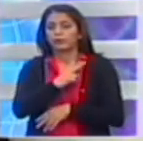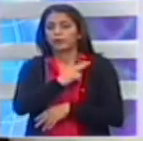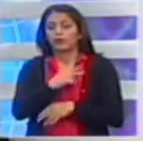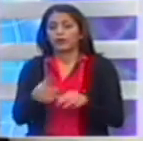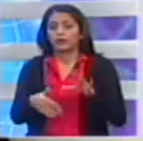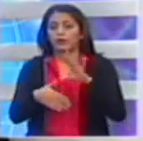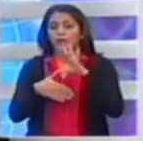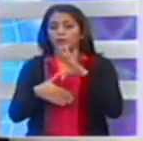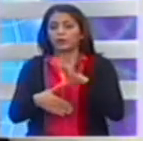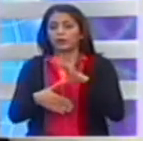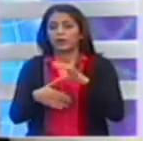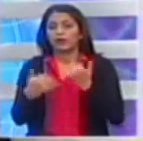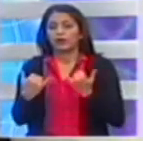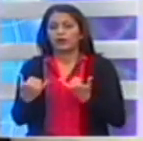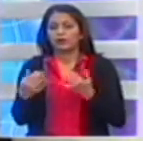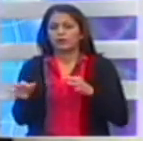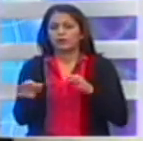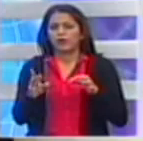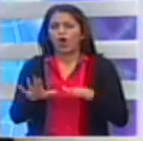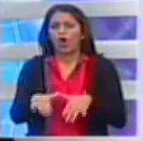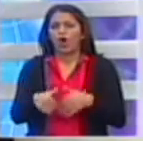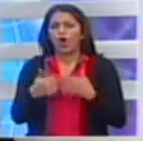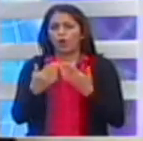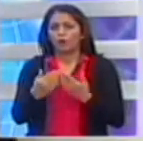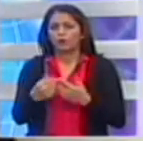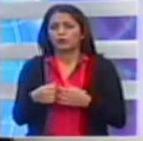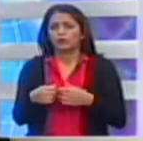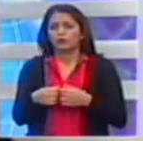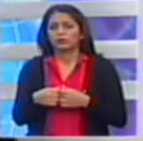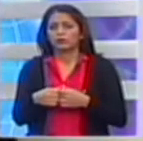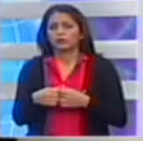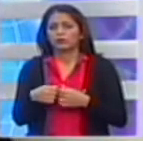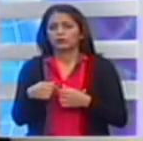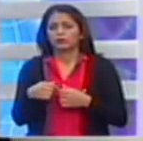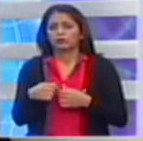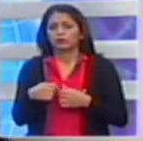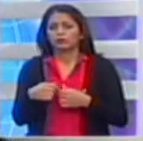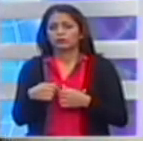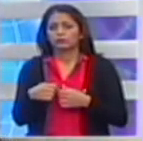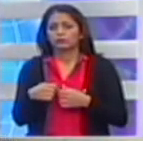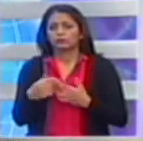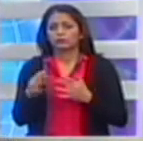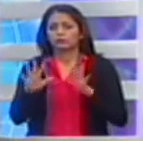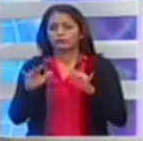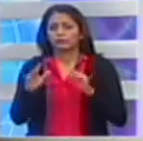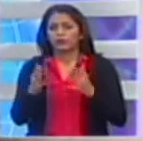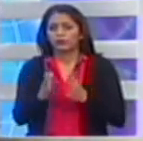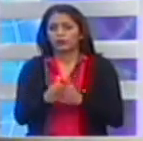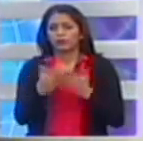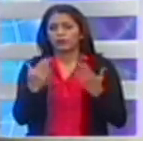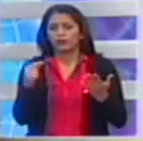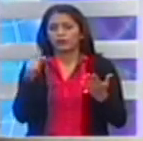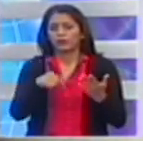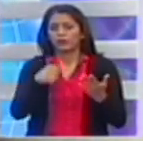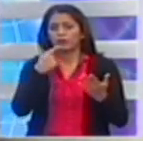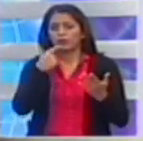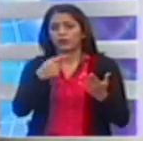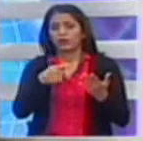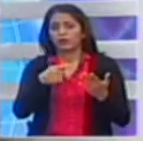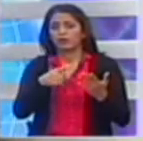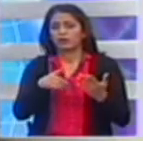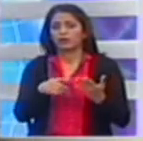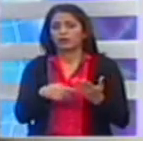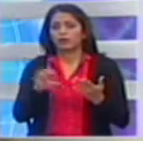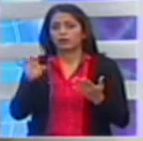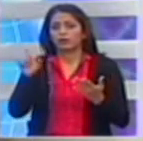Hablaremos sobre la coyuntura internacional y es importante, yo quisiera citar, Esteban, lo que trae Diario Expreso